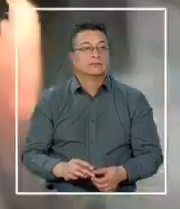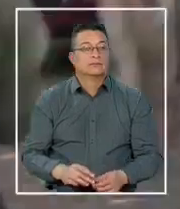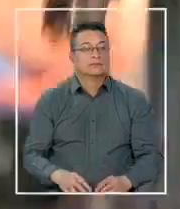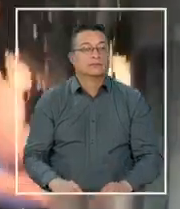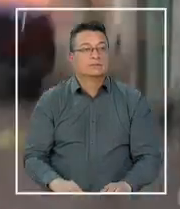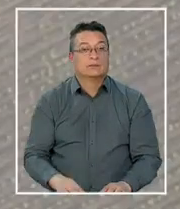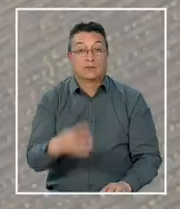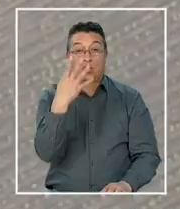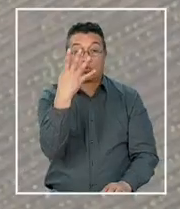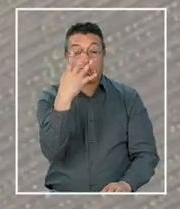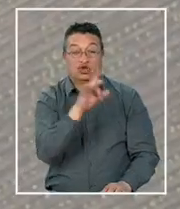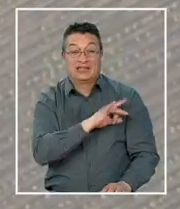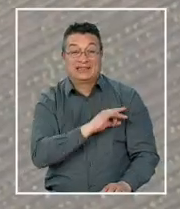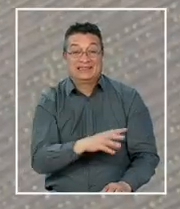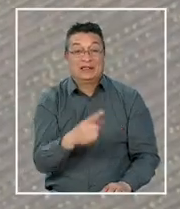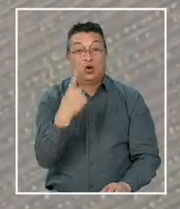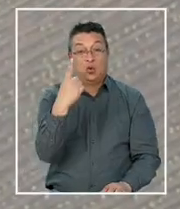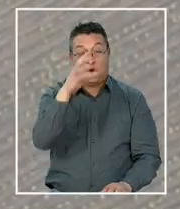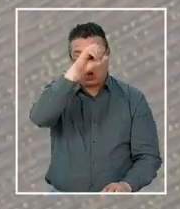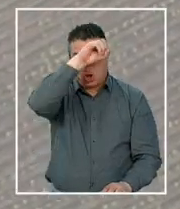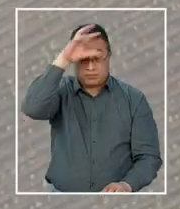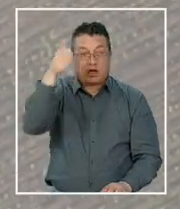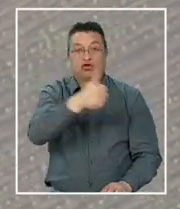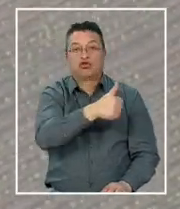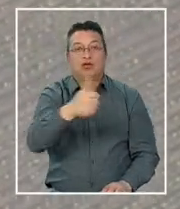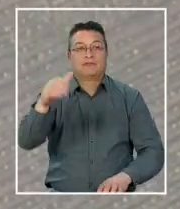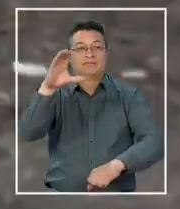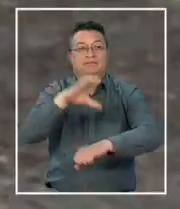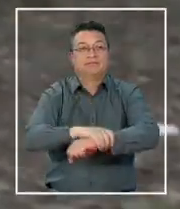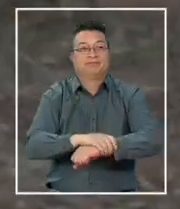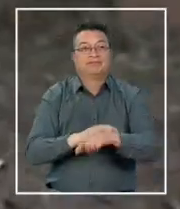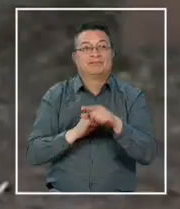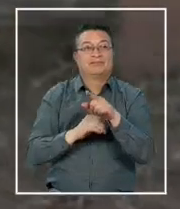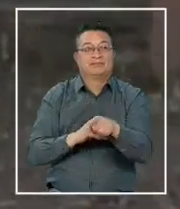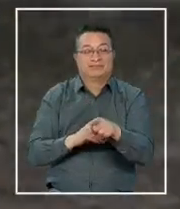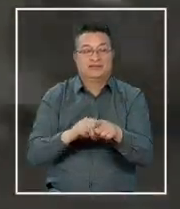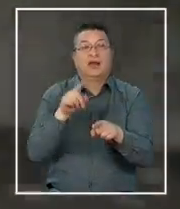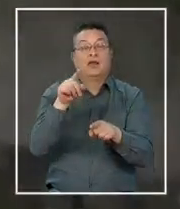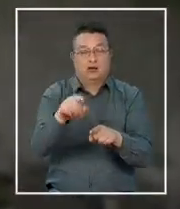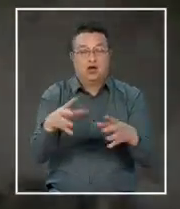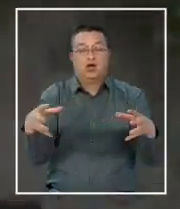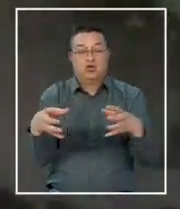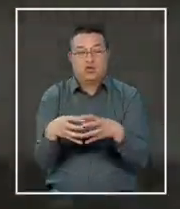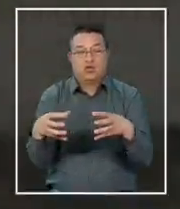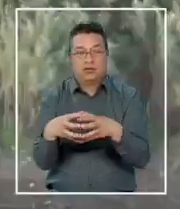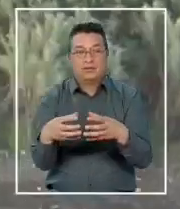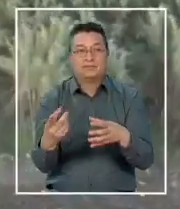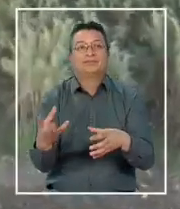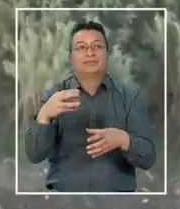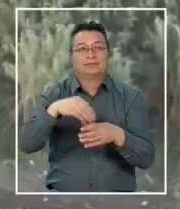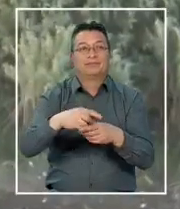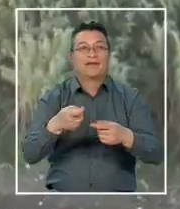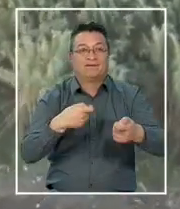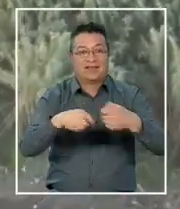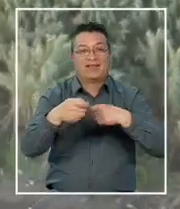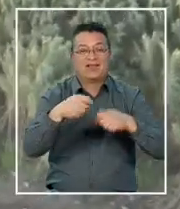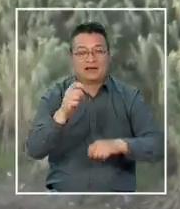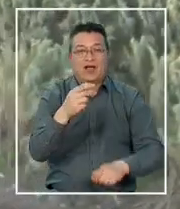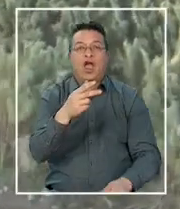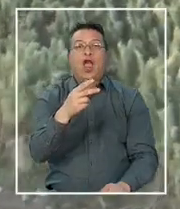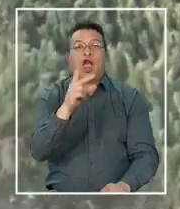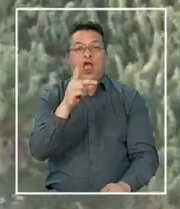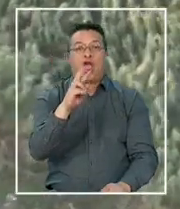cuatro chilenos y un colombiano todos detenidos en esta parcela eran parte de una banda dedicada al tráfico de